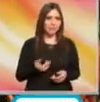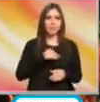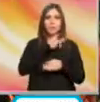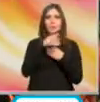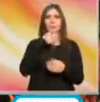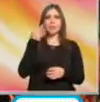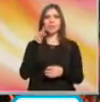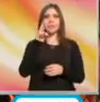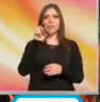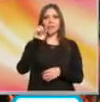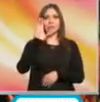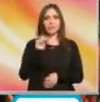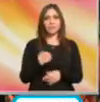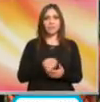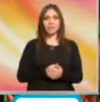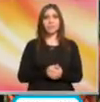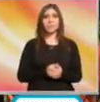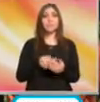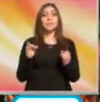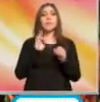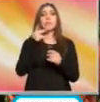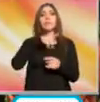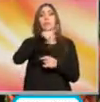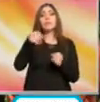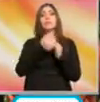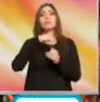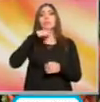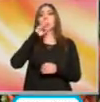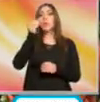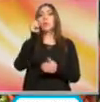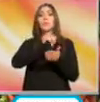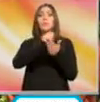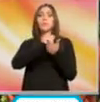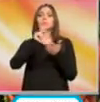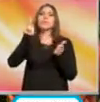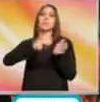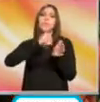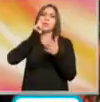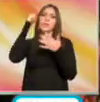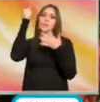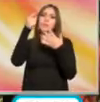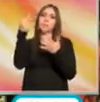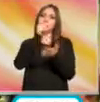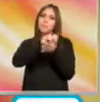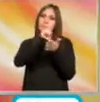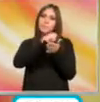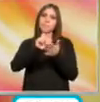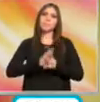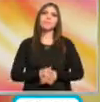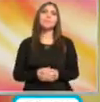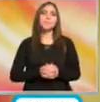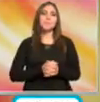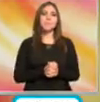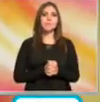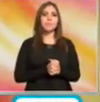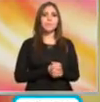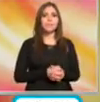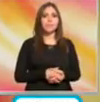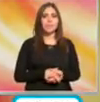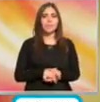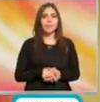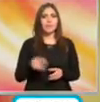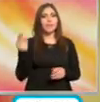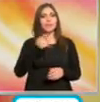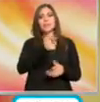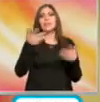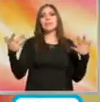fresco. Oigan, y por si es igual de despistado que yo y no apuntó los ingredientes, vamos rápidamente a repetirlo para que le eche lápiz y papel.